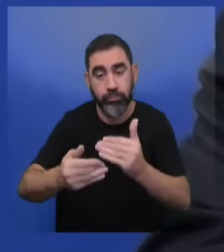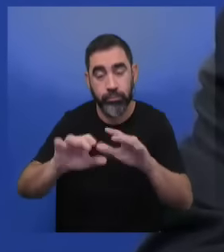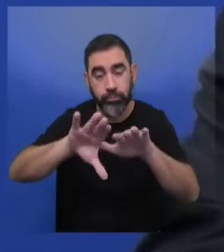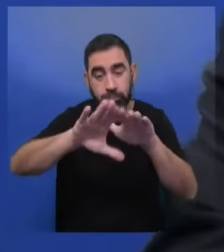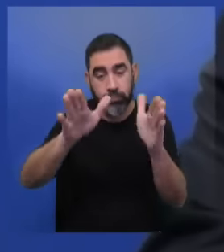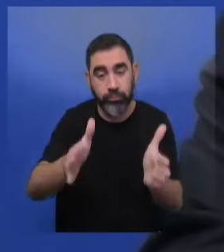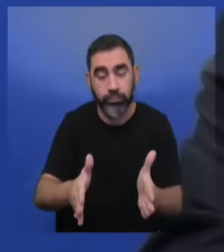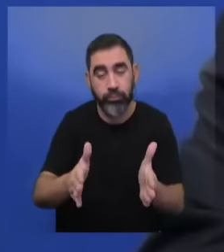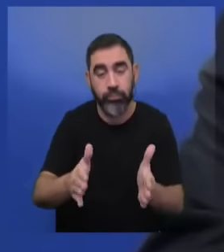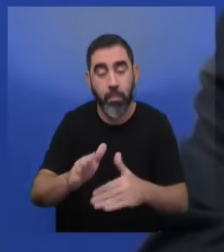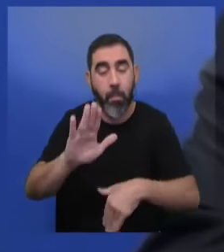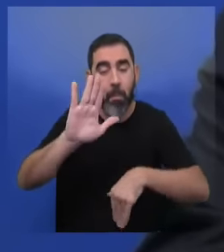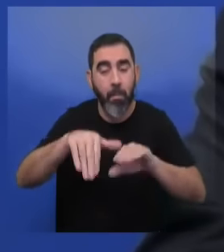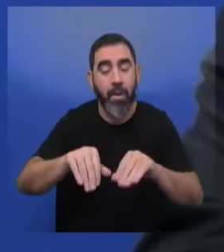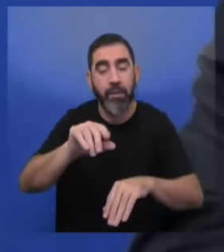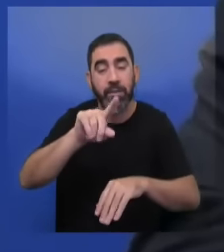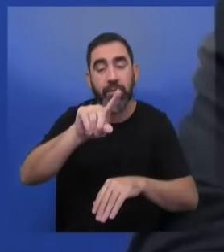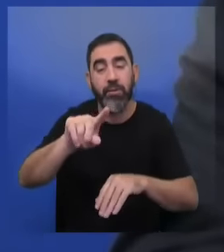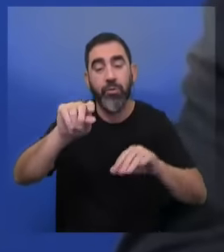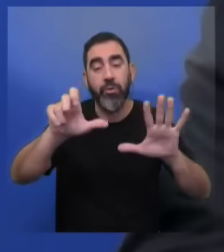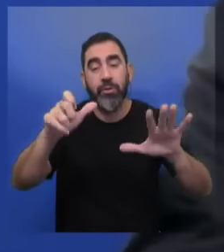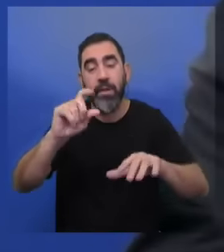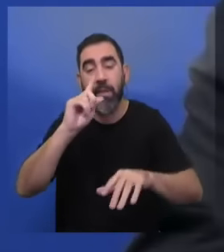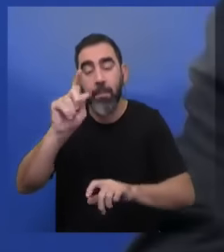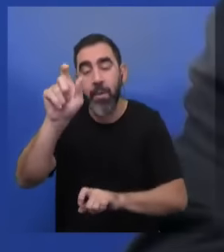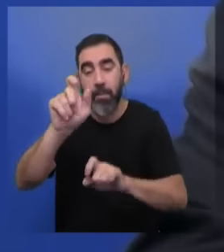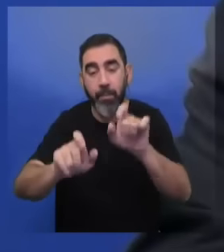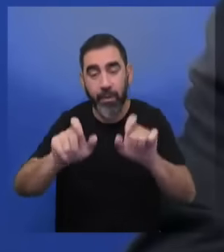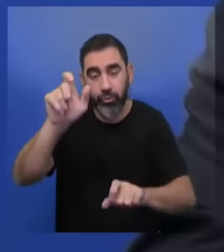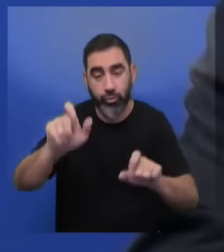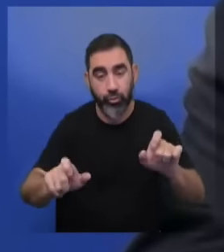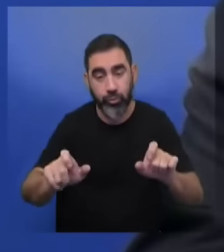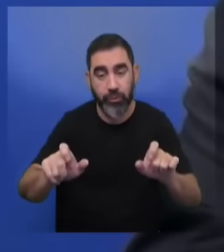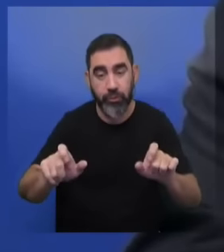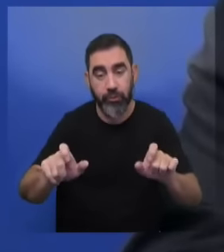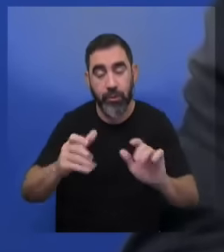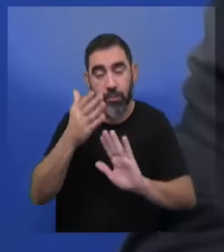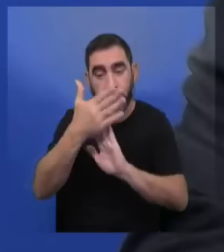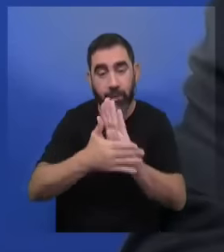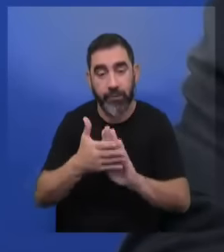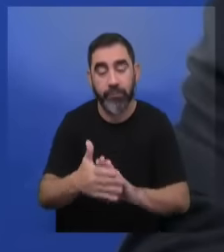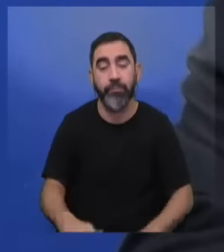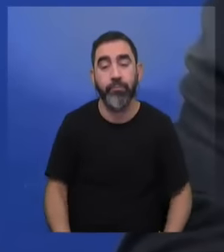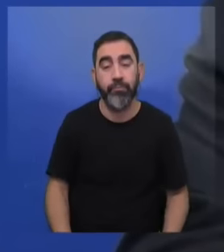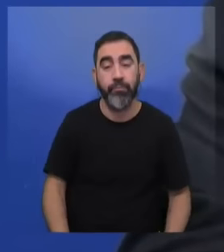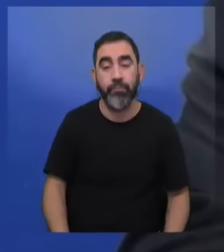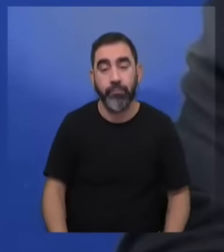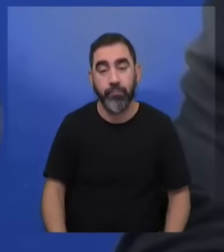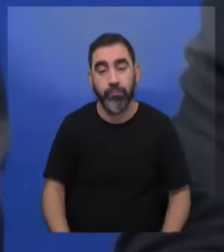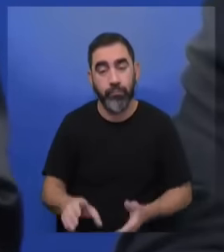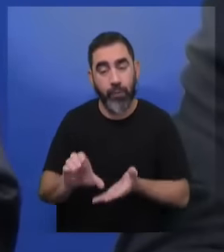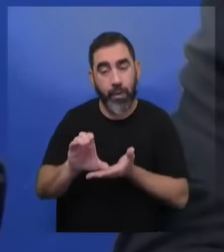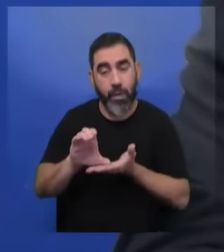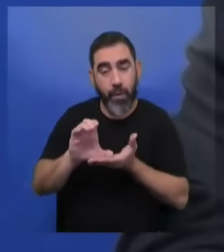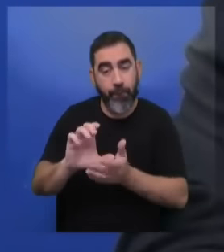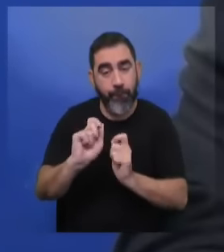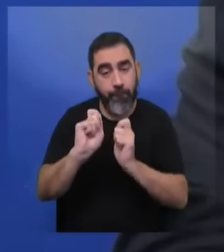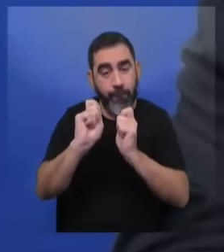benefician a más de 160000 person en todo el país es una